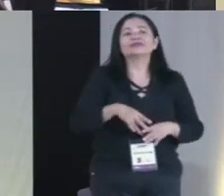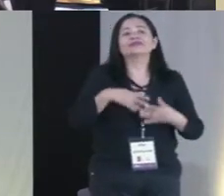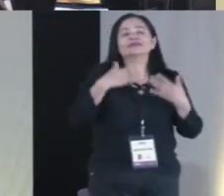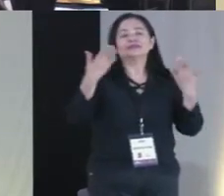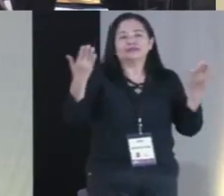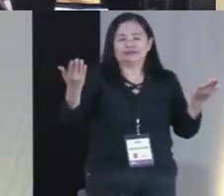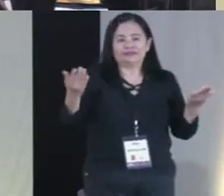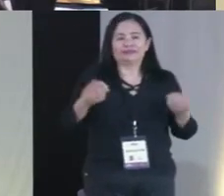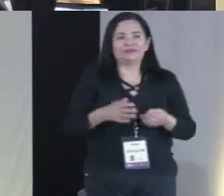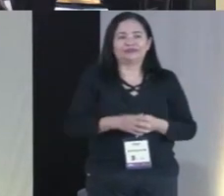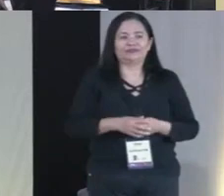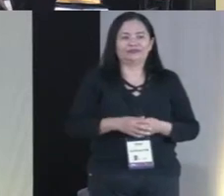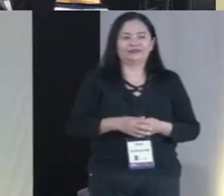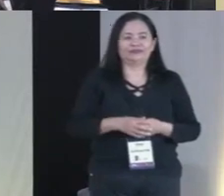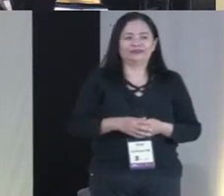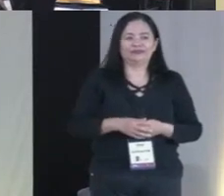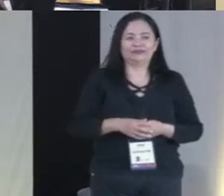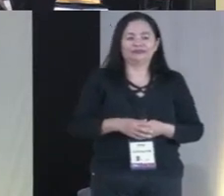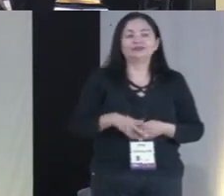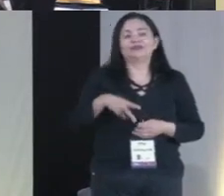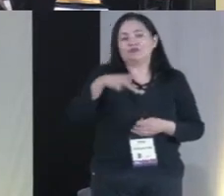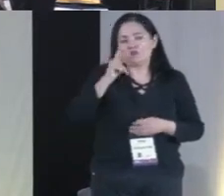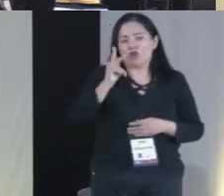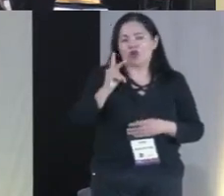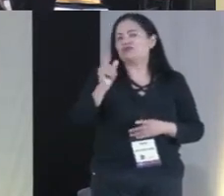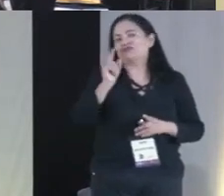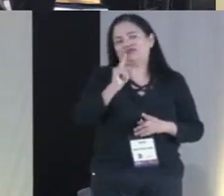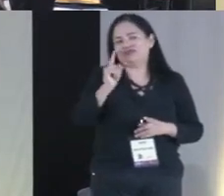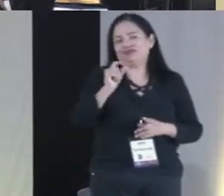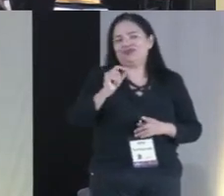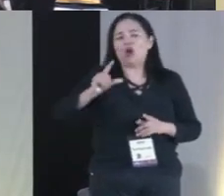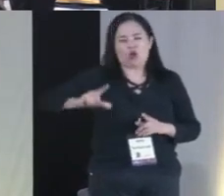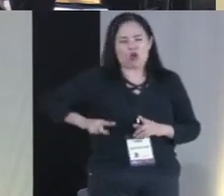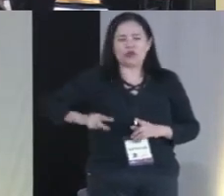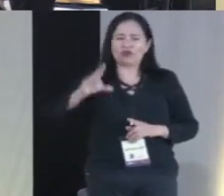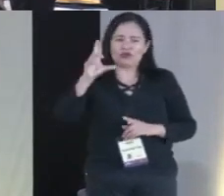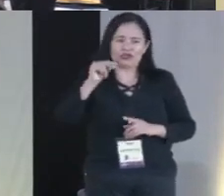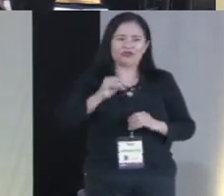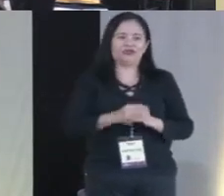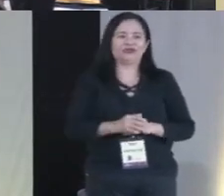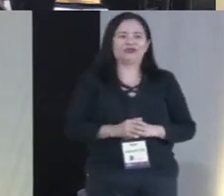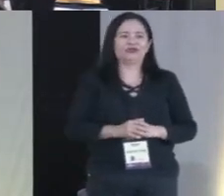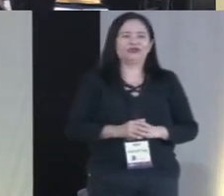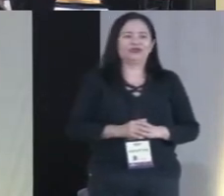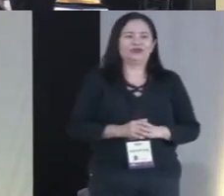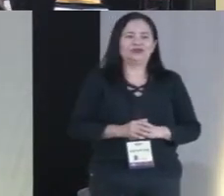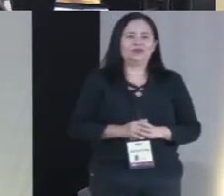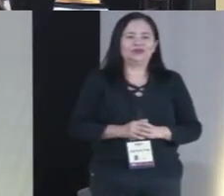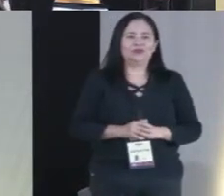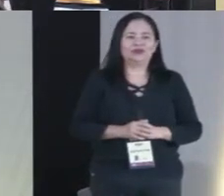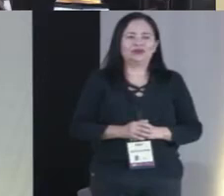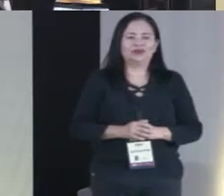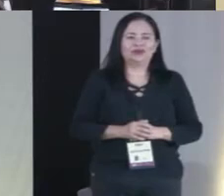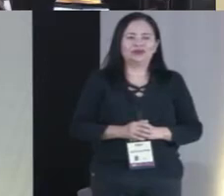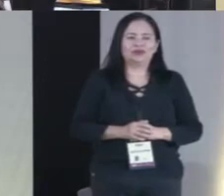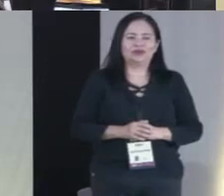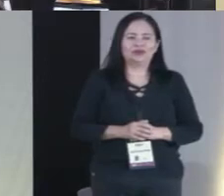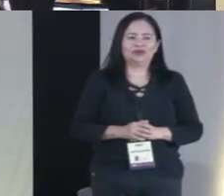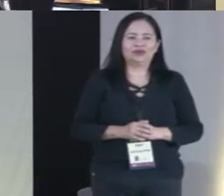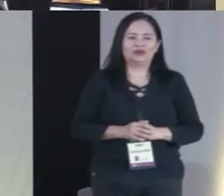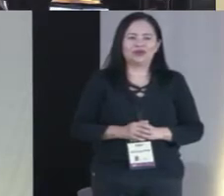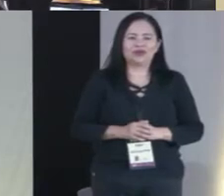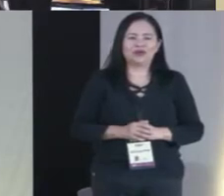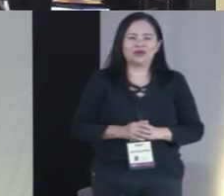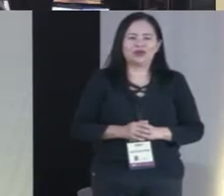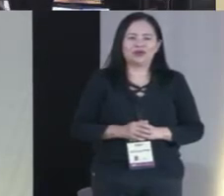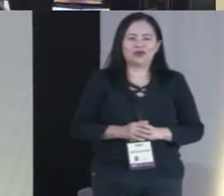la cordura en nuestras autoridades. Ya para terminar, yo propondría que rescataran la figura